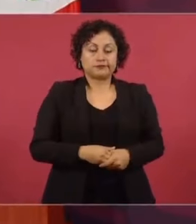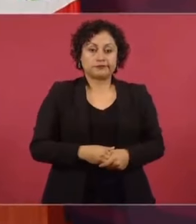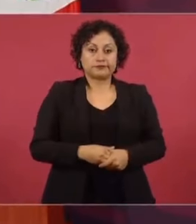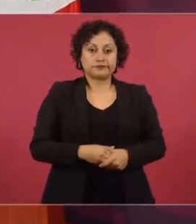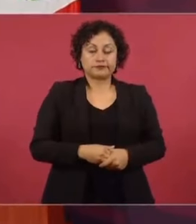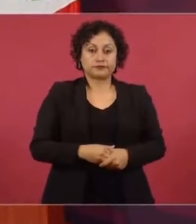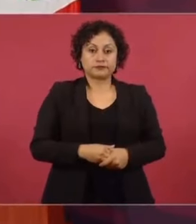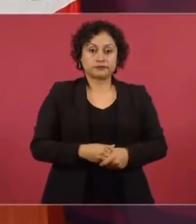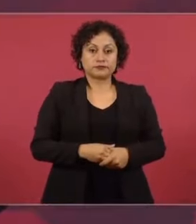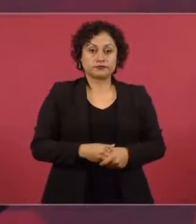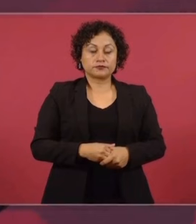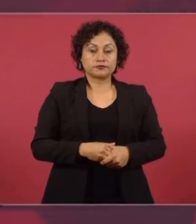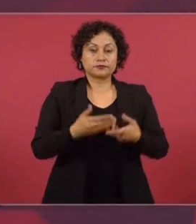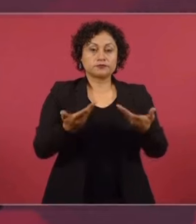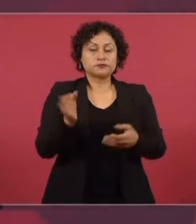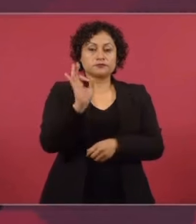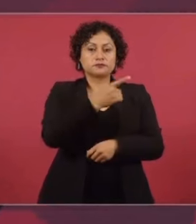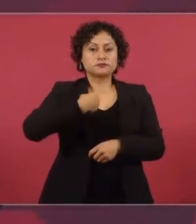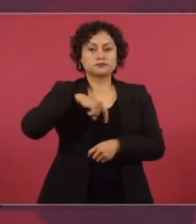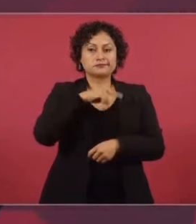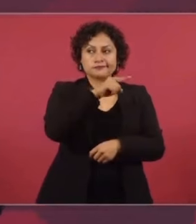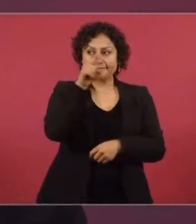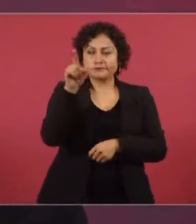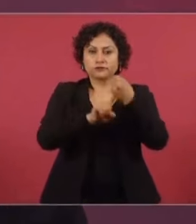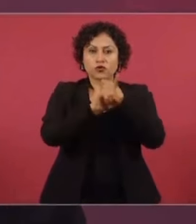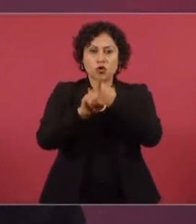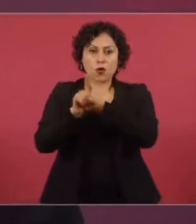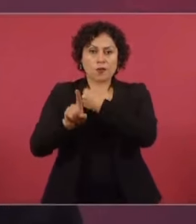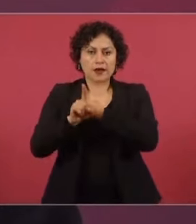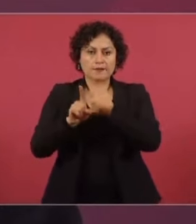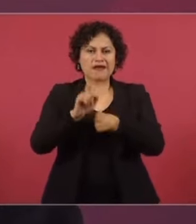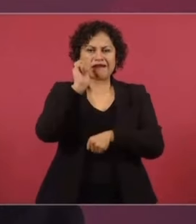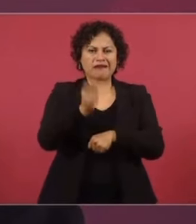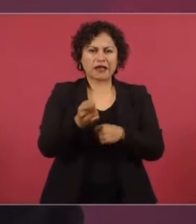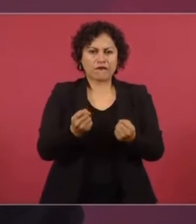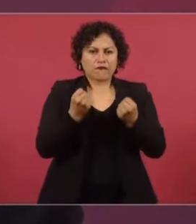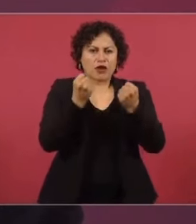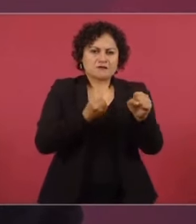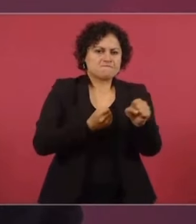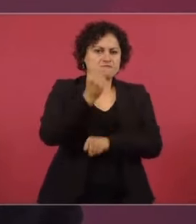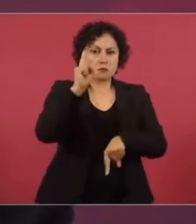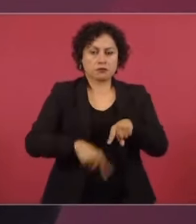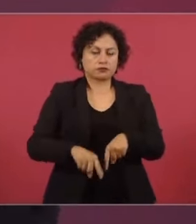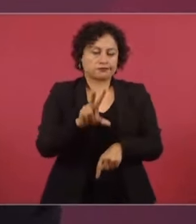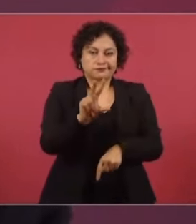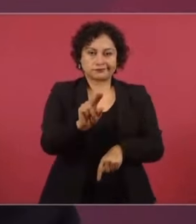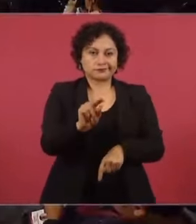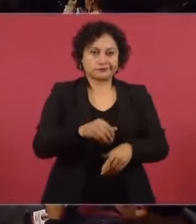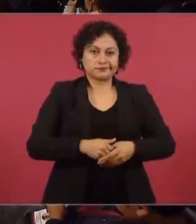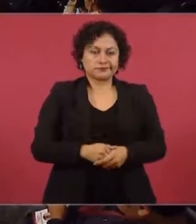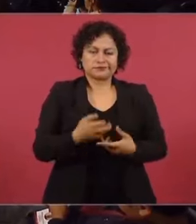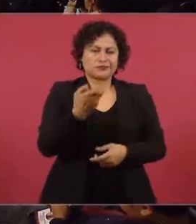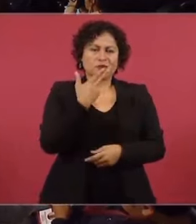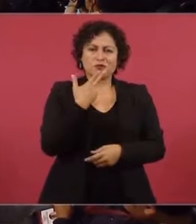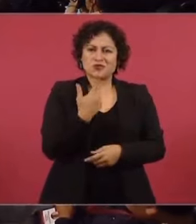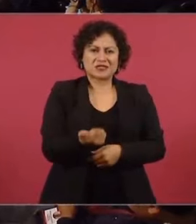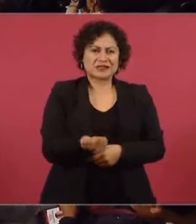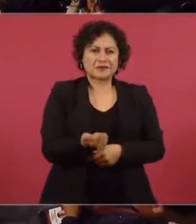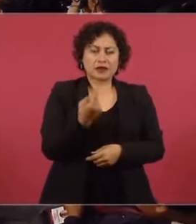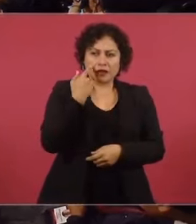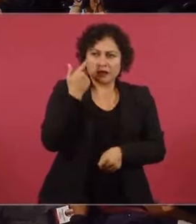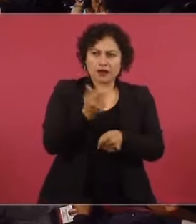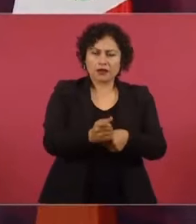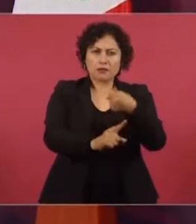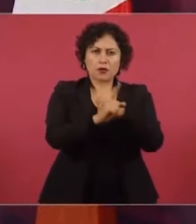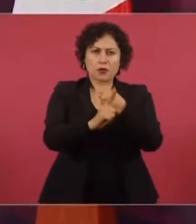no querer resolver los problemas solo con el uso de la fuerza, porque eso no funciona. Hay que atender las causas que